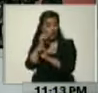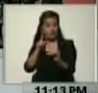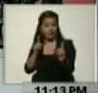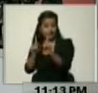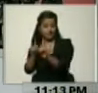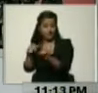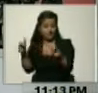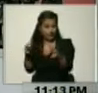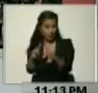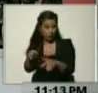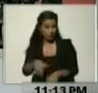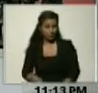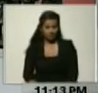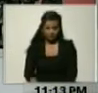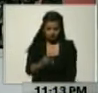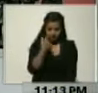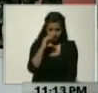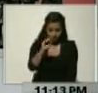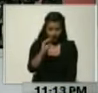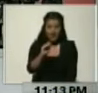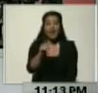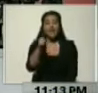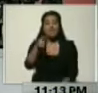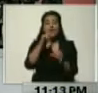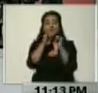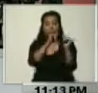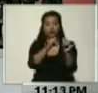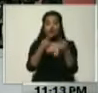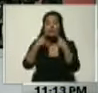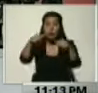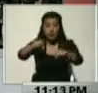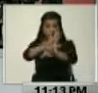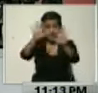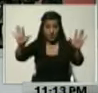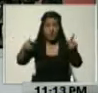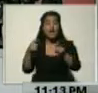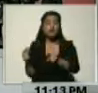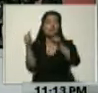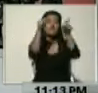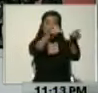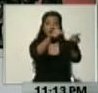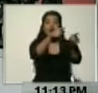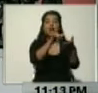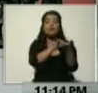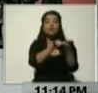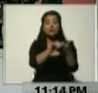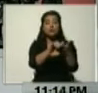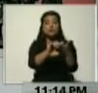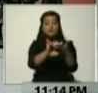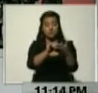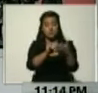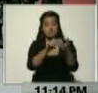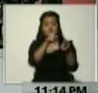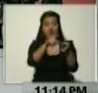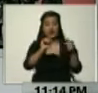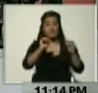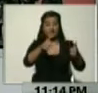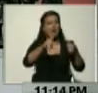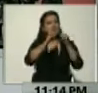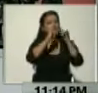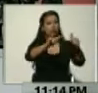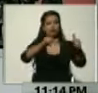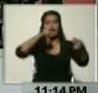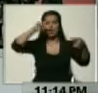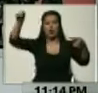Miren, nos van a acusar a mí, lo estoy diciendo desde hoy, mejor dicho, en orden decreciente, al presidente Nicolás